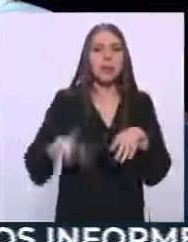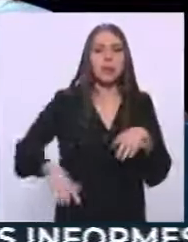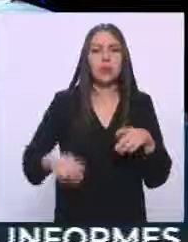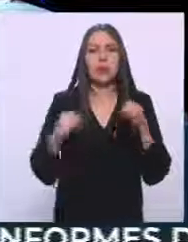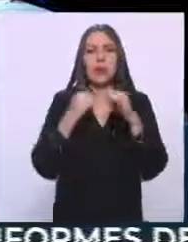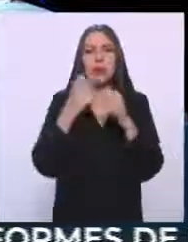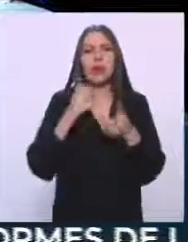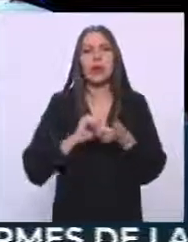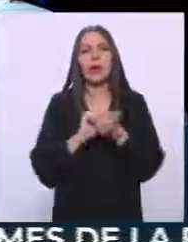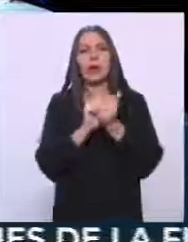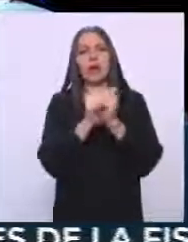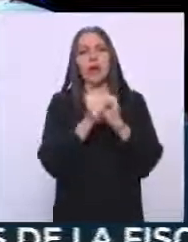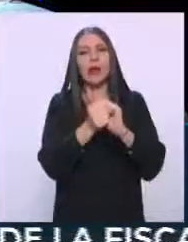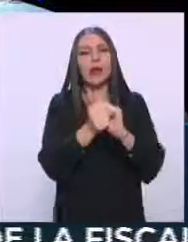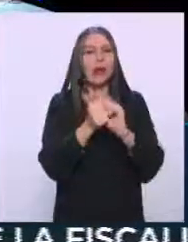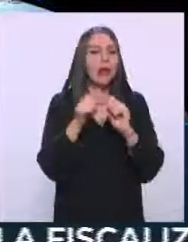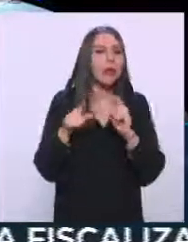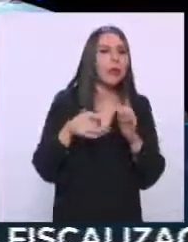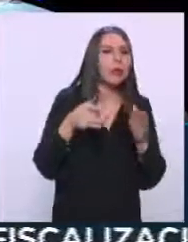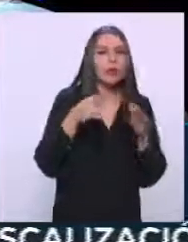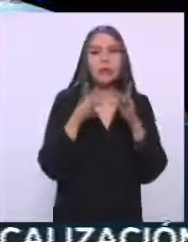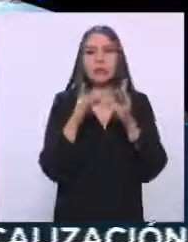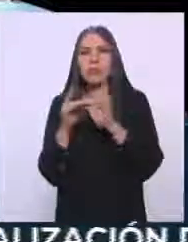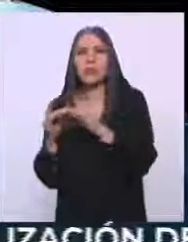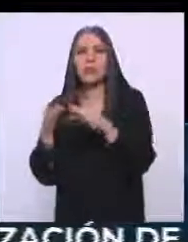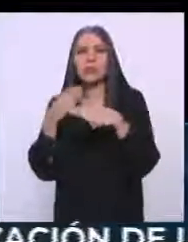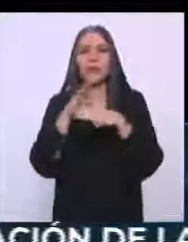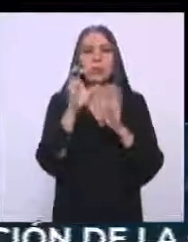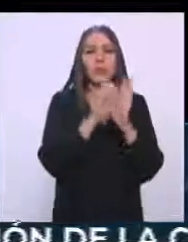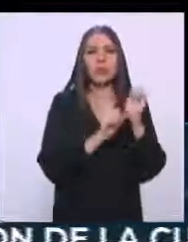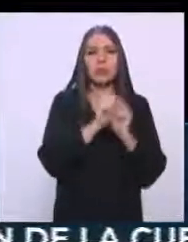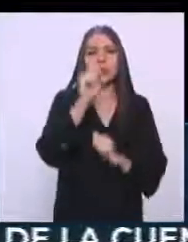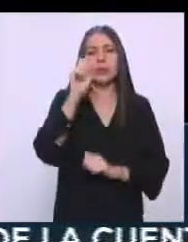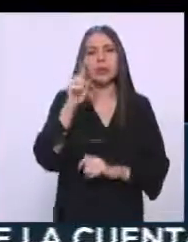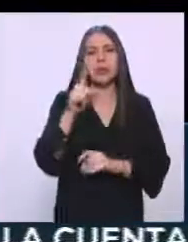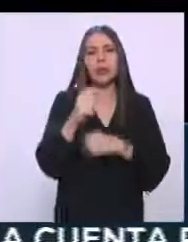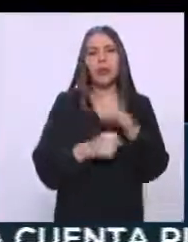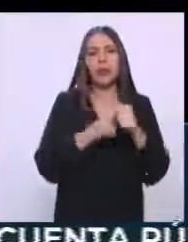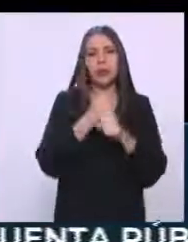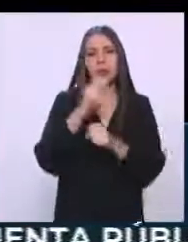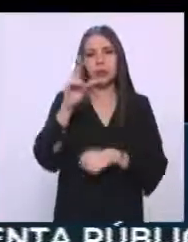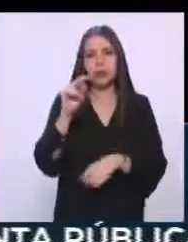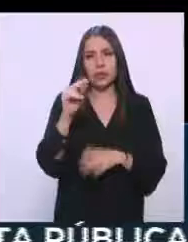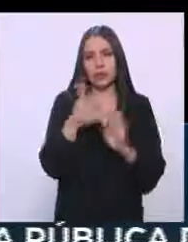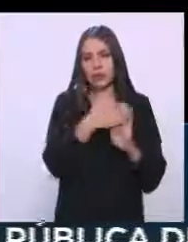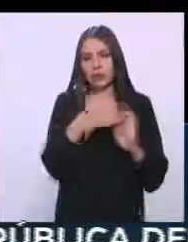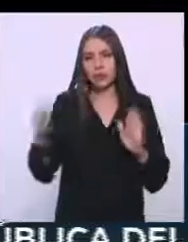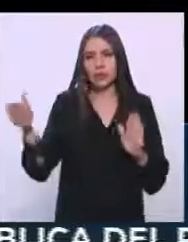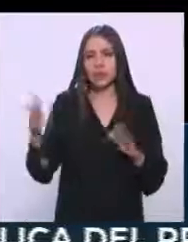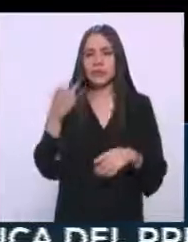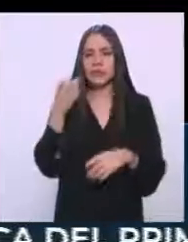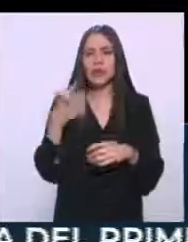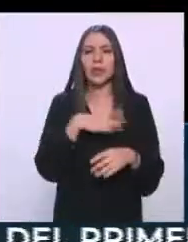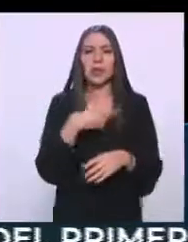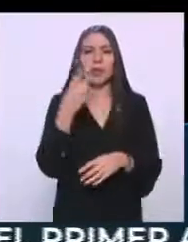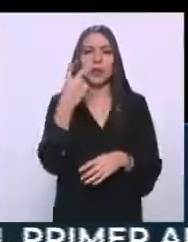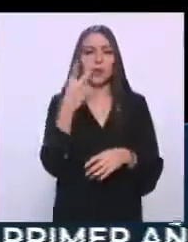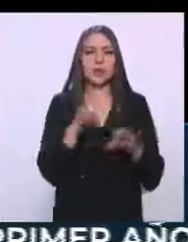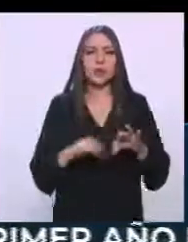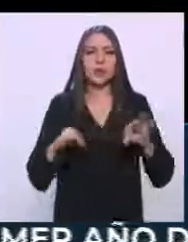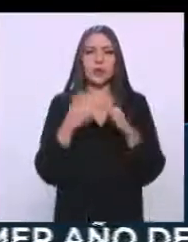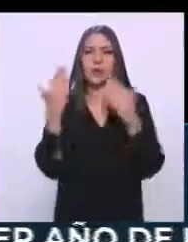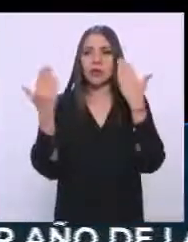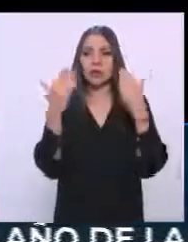a la Constitución del 80, que yo diría, en síntesis, que tiene dos grandes pilares, que son los pilares que se están atacando en estos